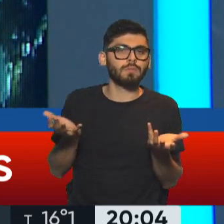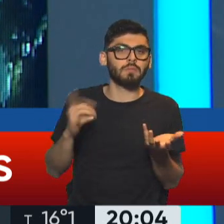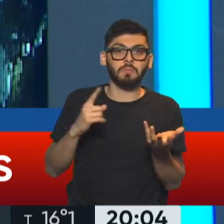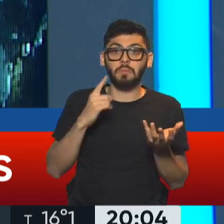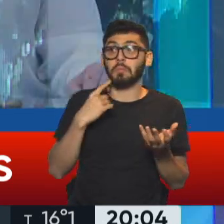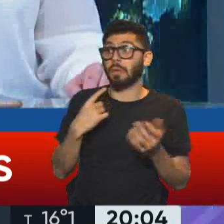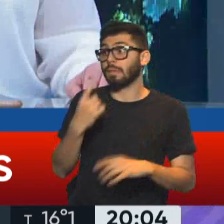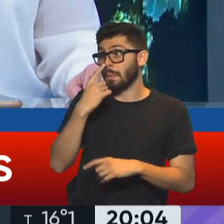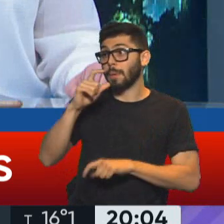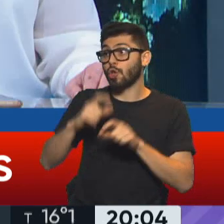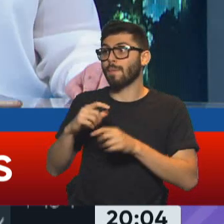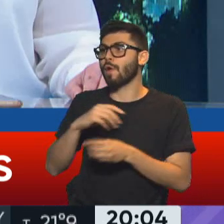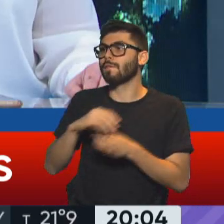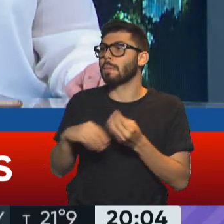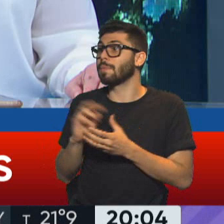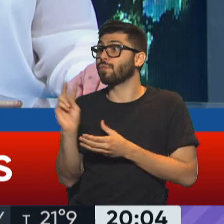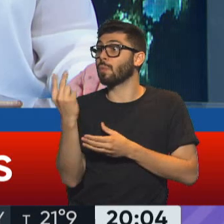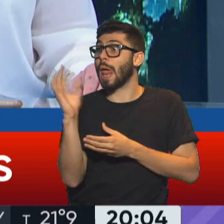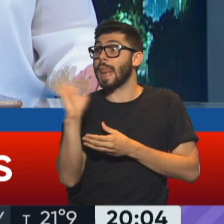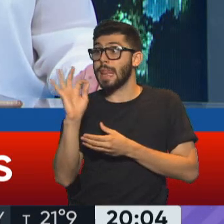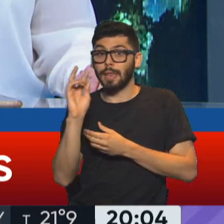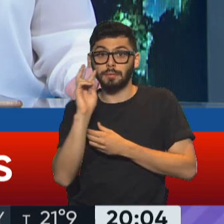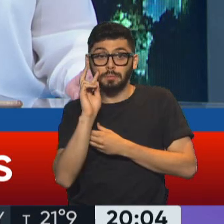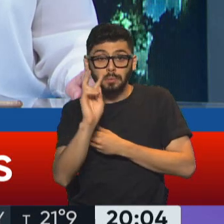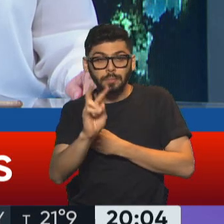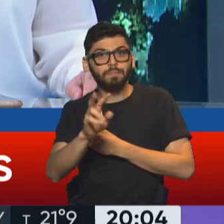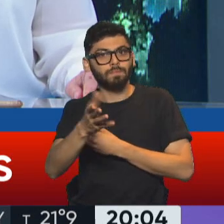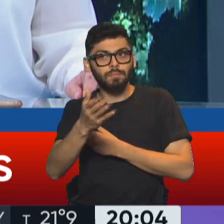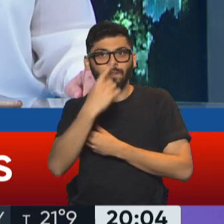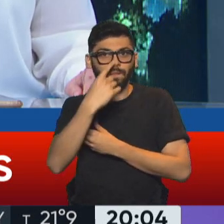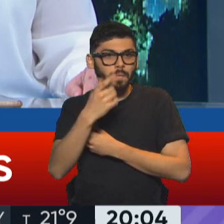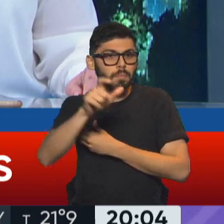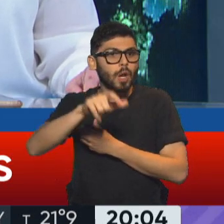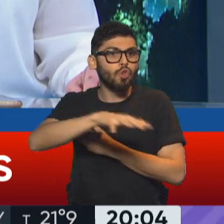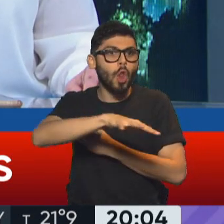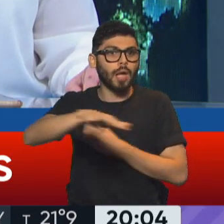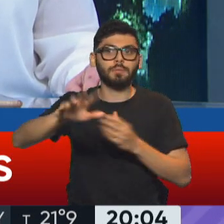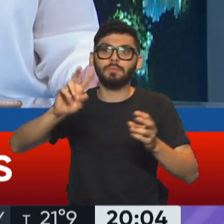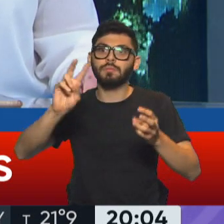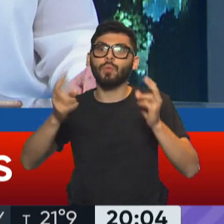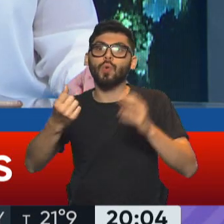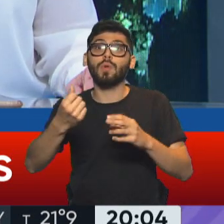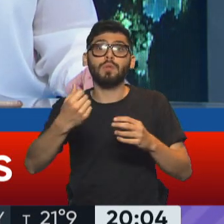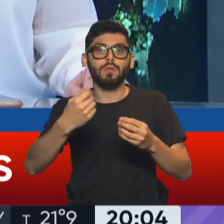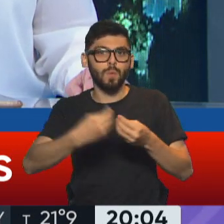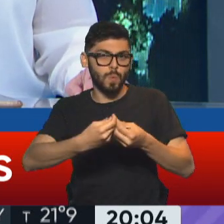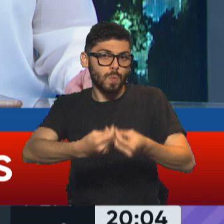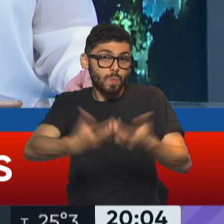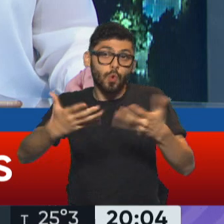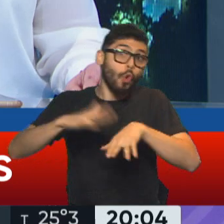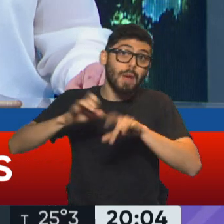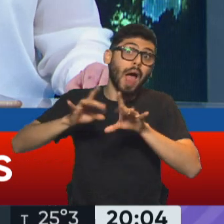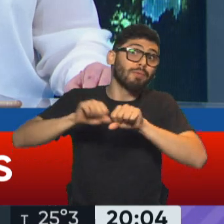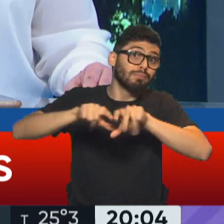familiar directo, ¿no? Poder visibilizar la cantidad de personas que perdió nuestro país fruto de esta pandemia, de esta epidemia